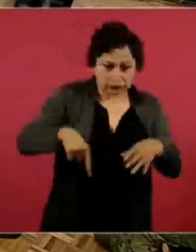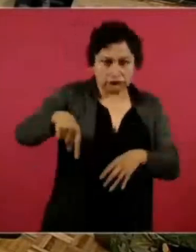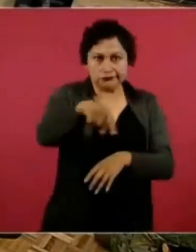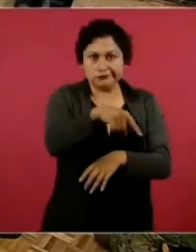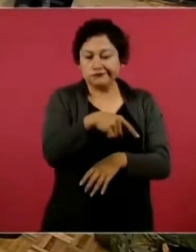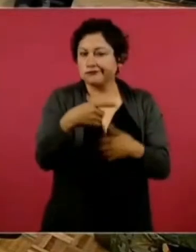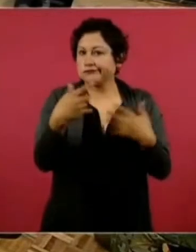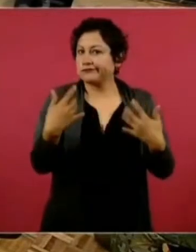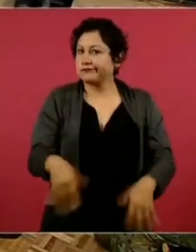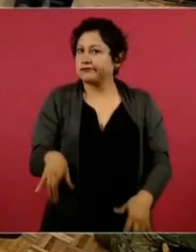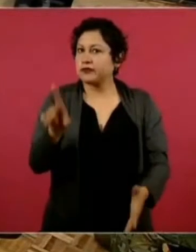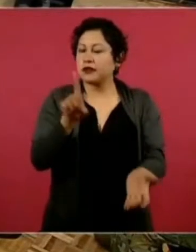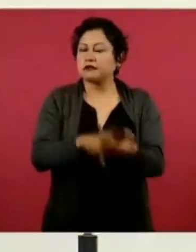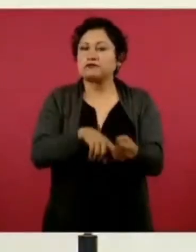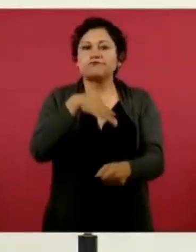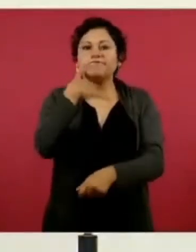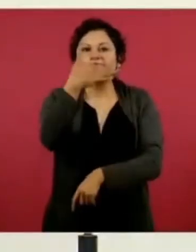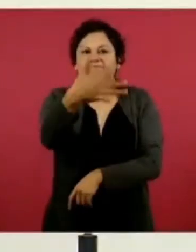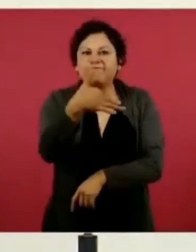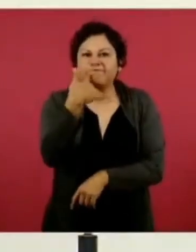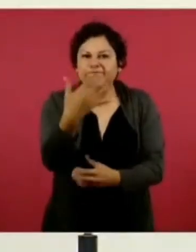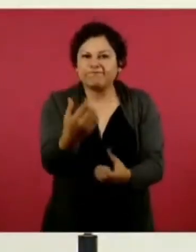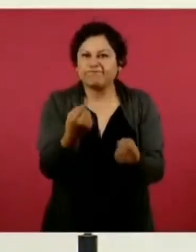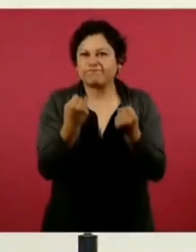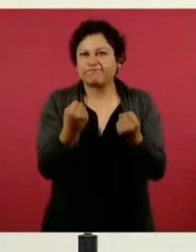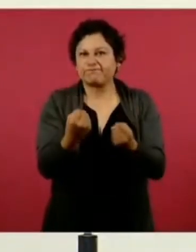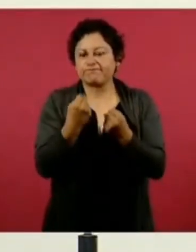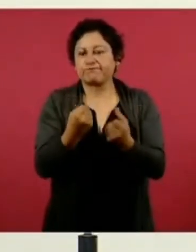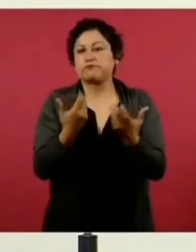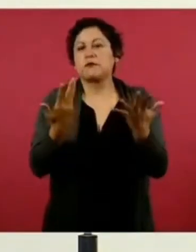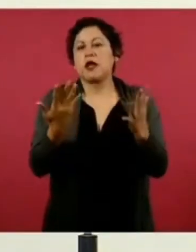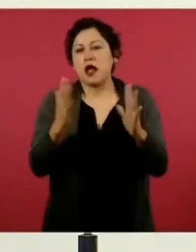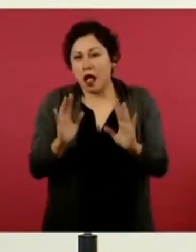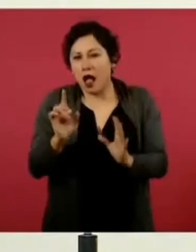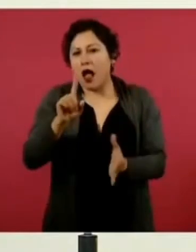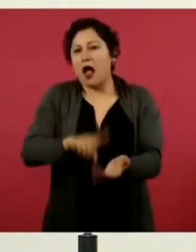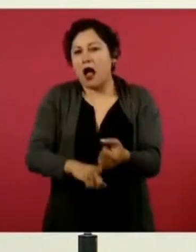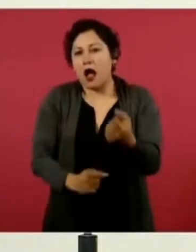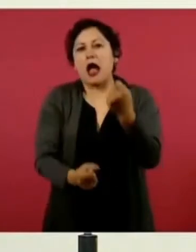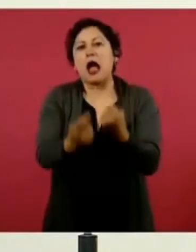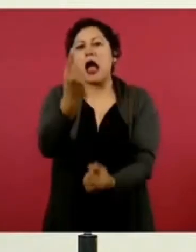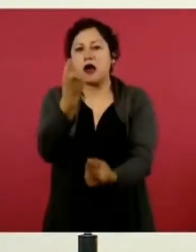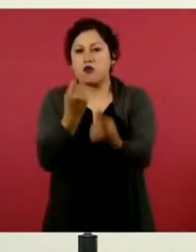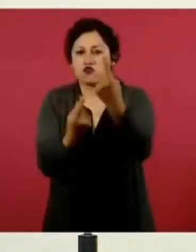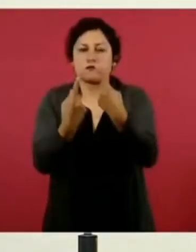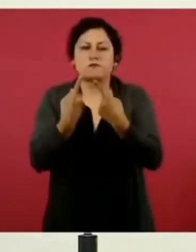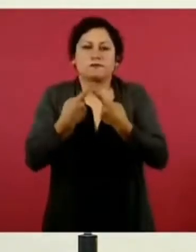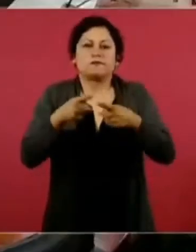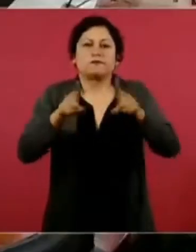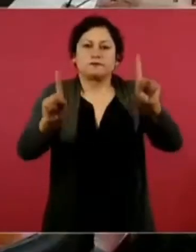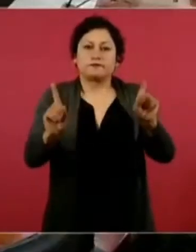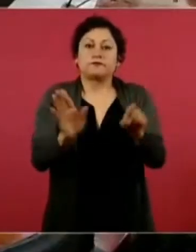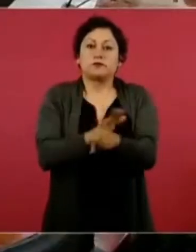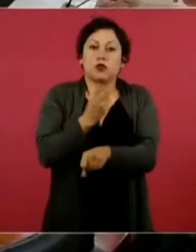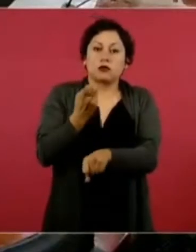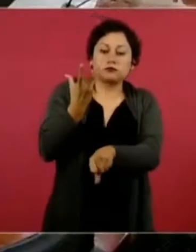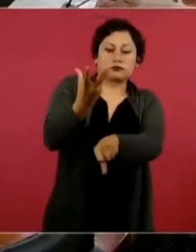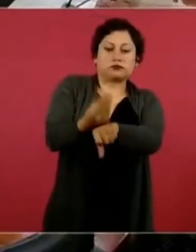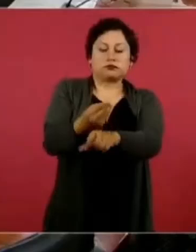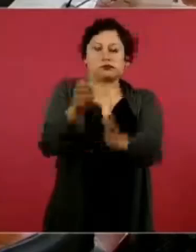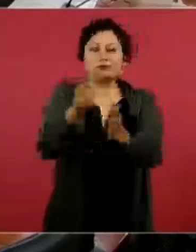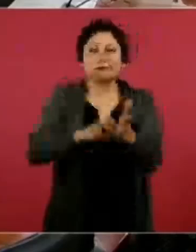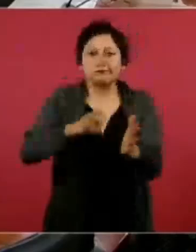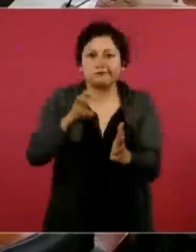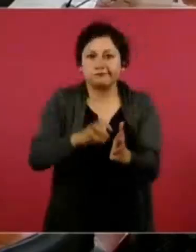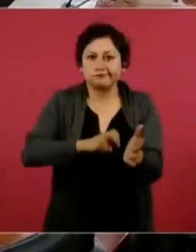predomina la corrupción, con honrosas excepciones, y hace falta una reforma. Pero como estamos hablando de